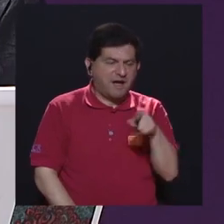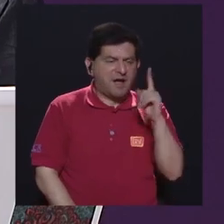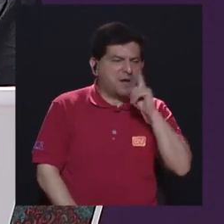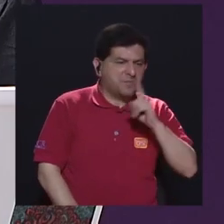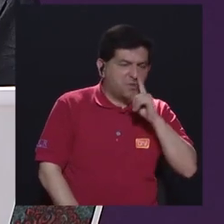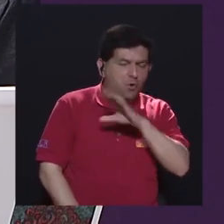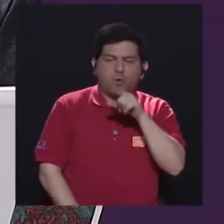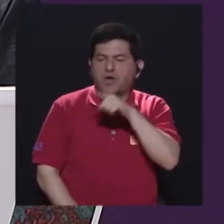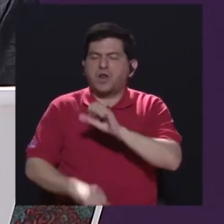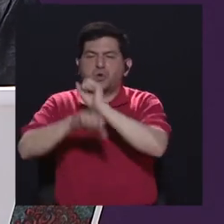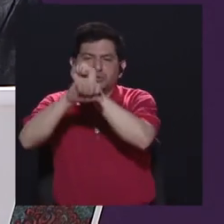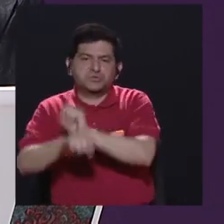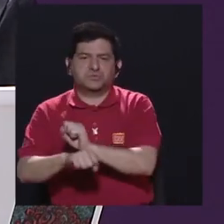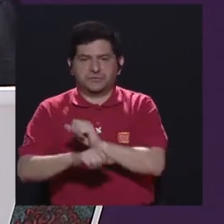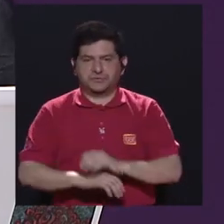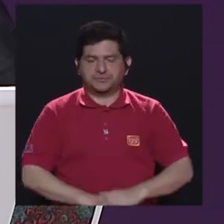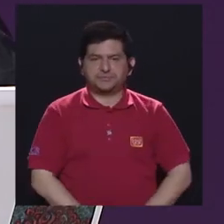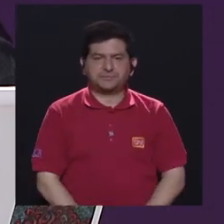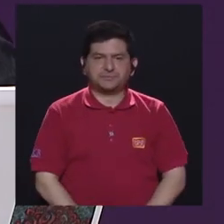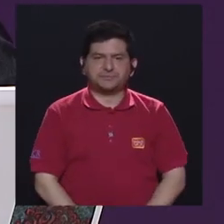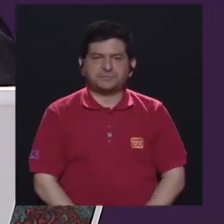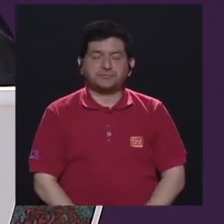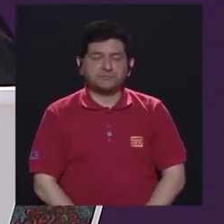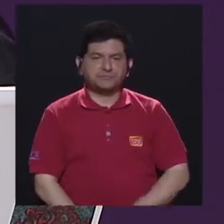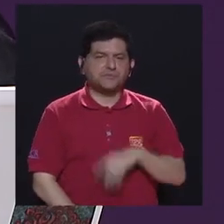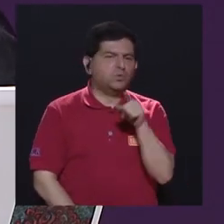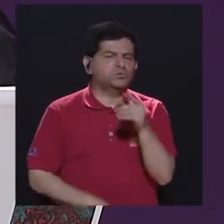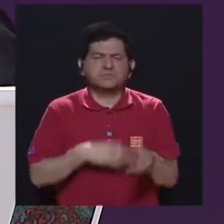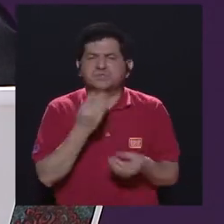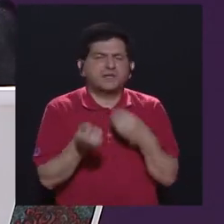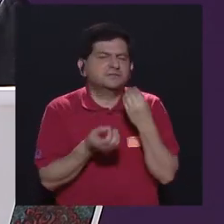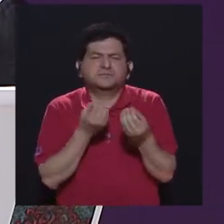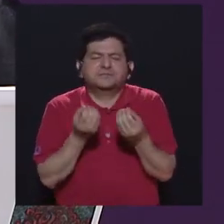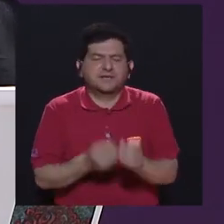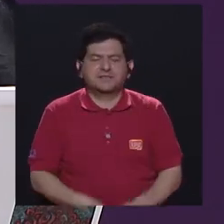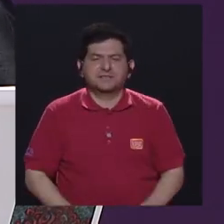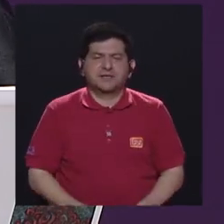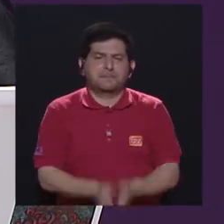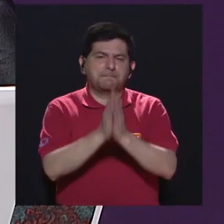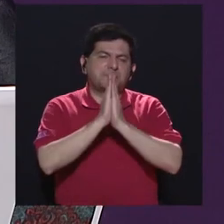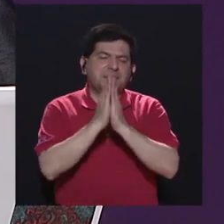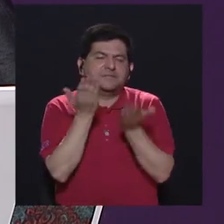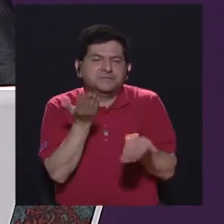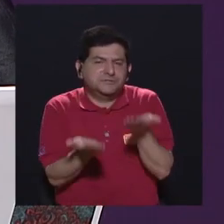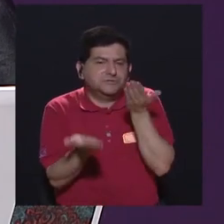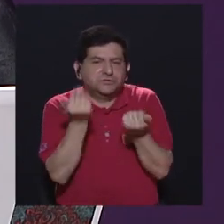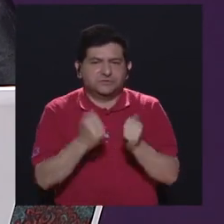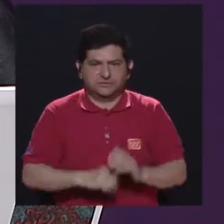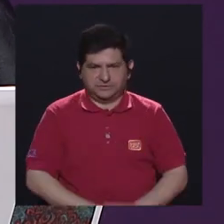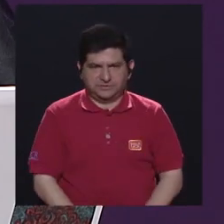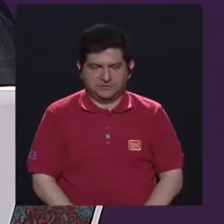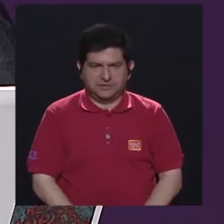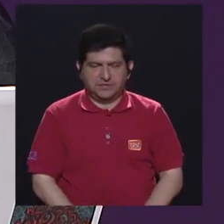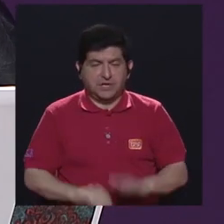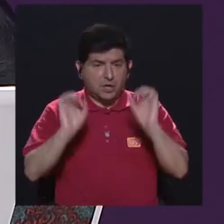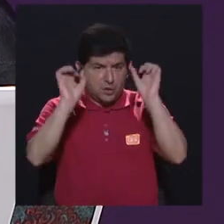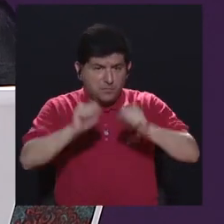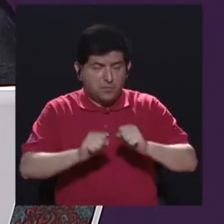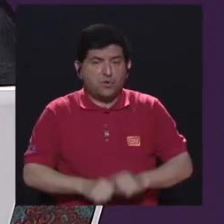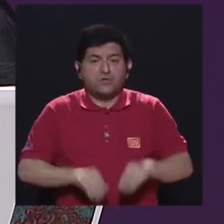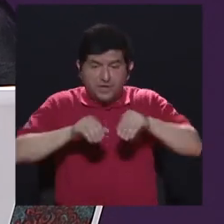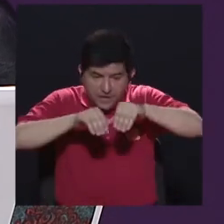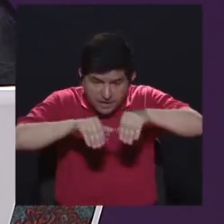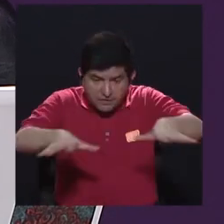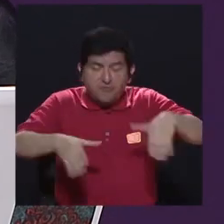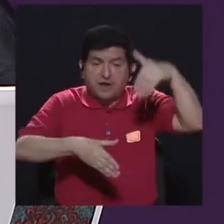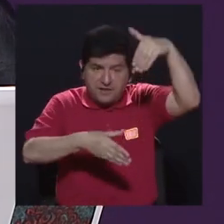este es el conservador, etcétera. ¿Cómo harían ustedes algún llamado, si se puede hacer, para que se hagan estas redes